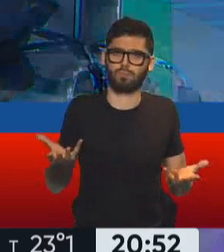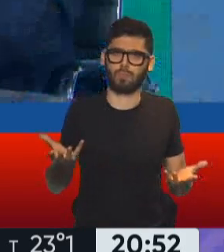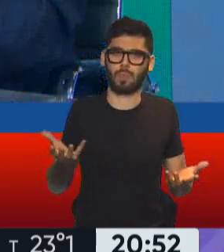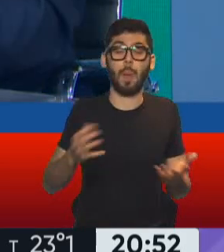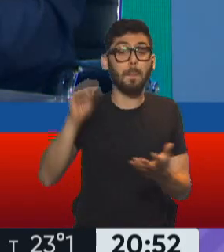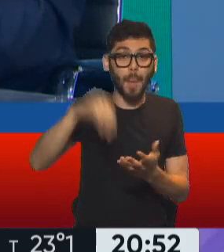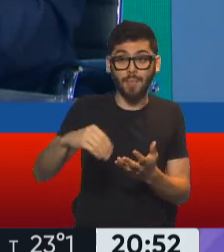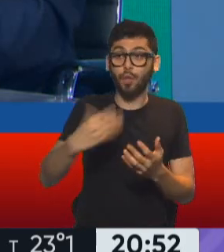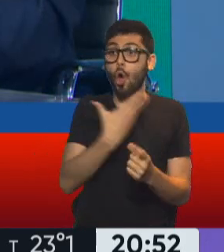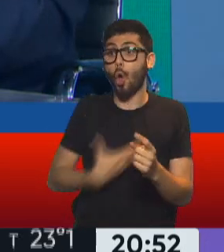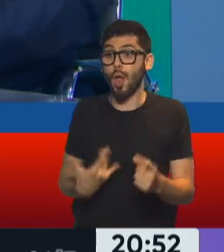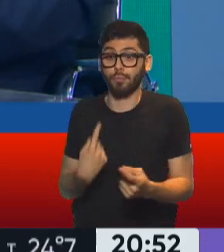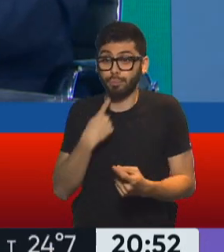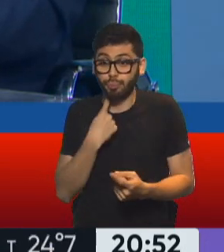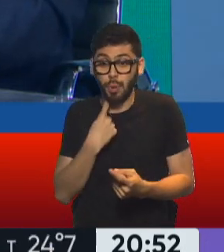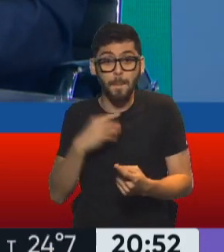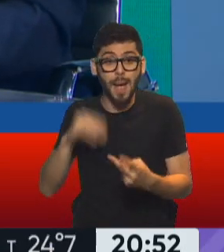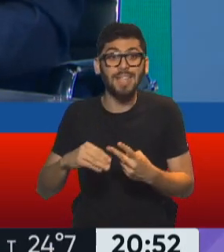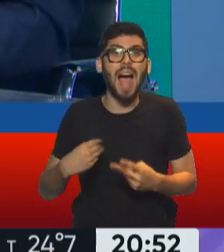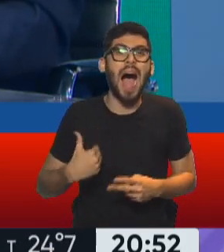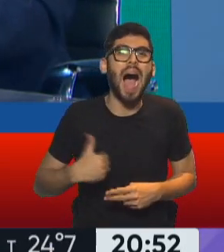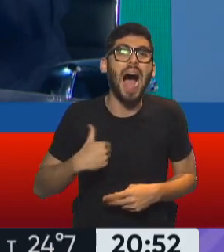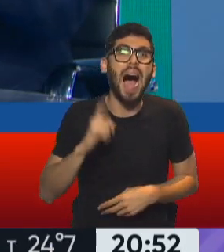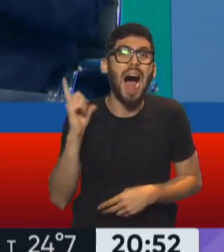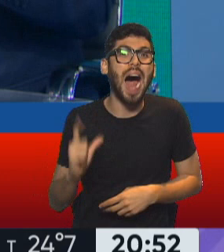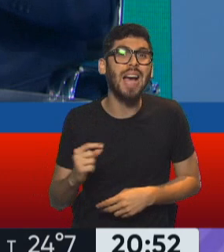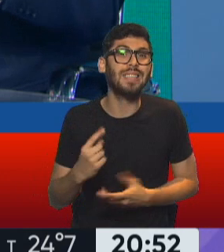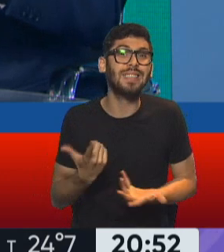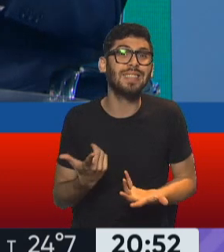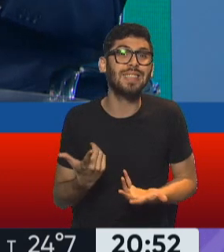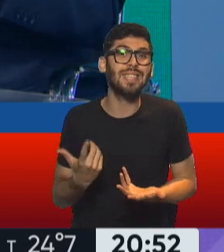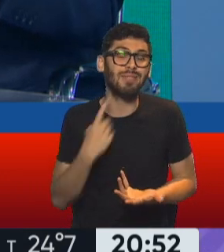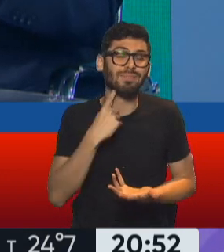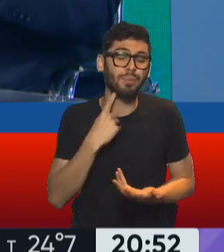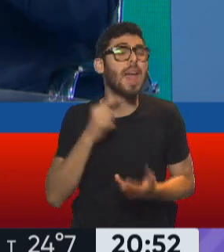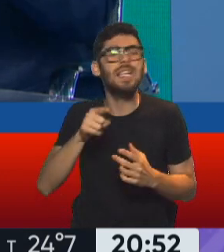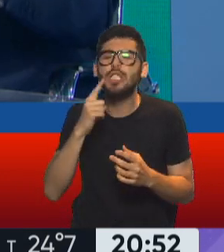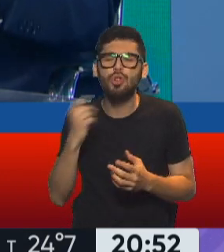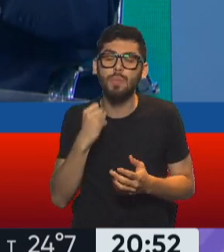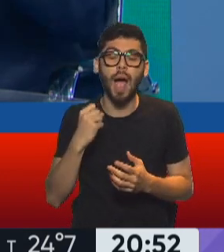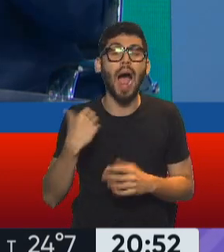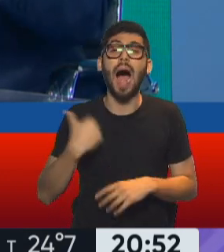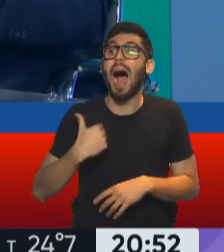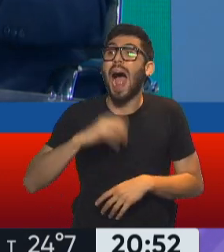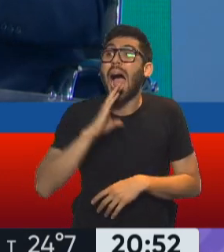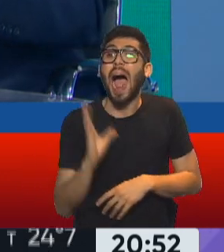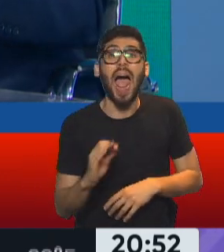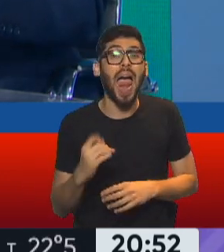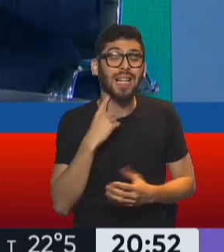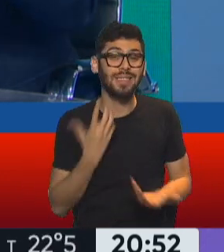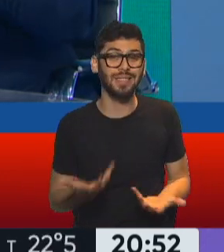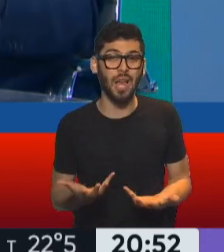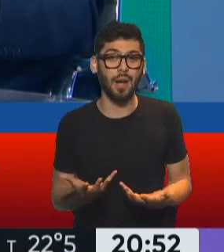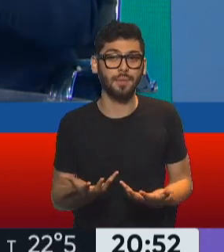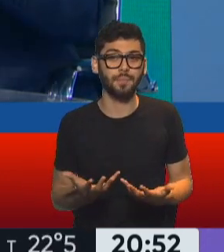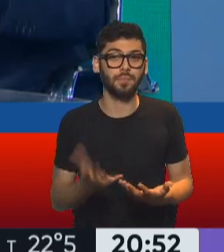además de perjudicar al gobierno, perjudica a la Argentina. Obvio. Este es el punto central para mí. Perjudican a la Argentina,